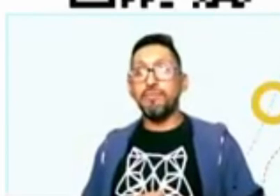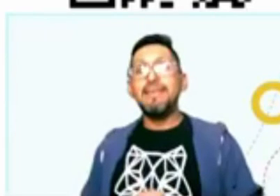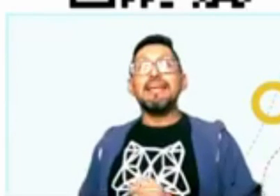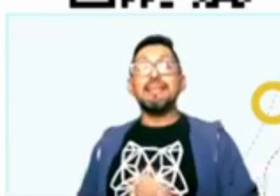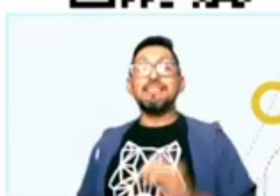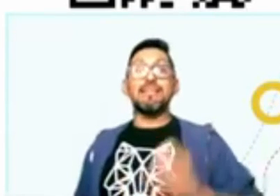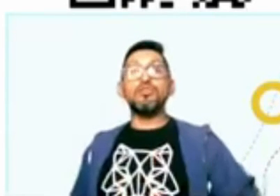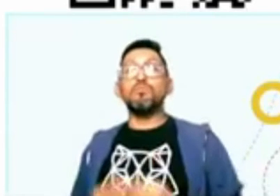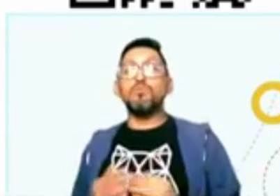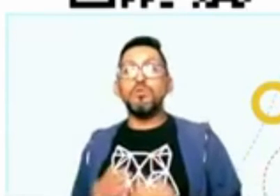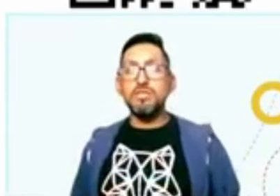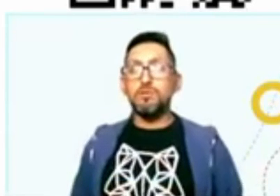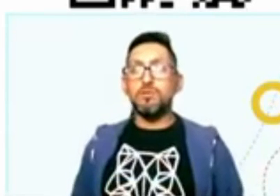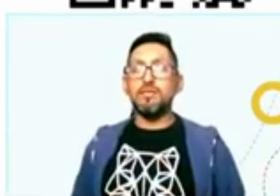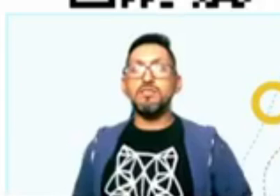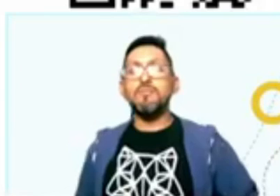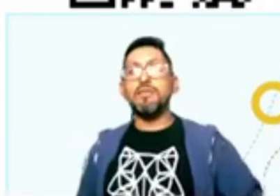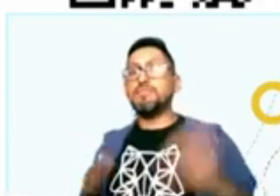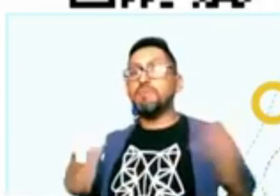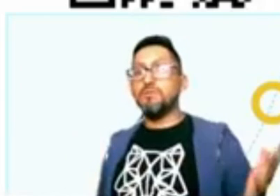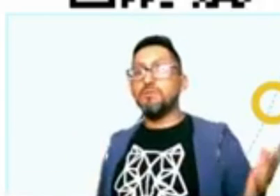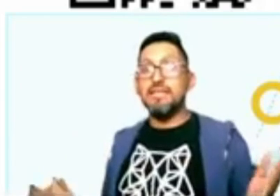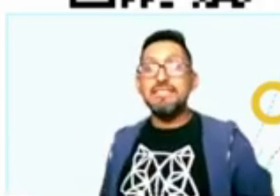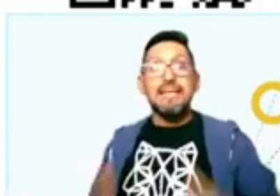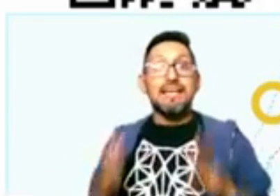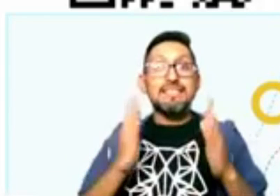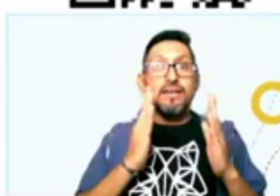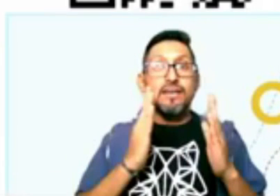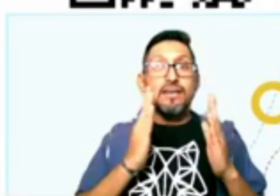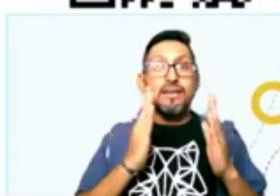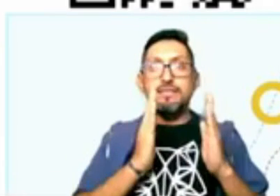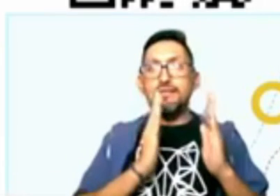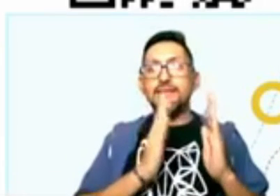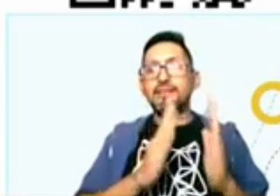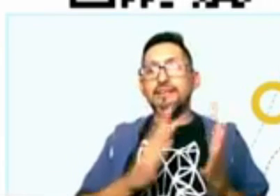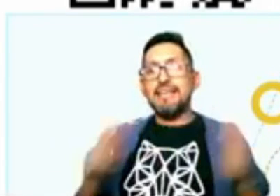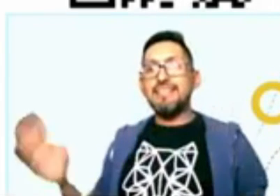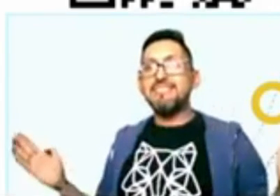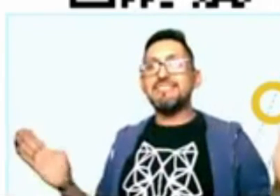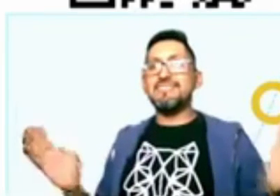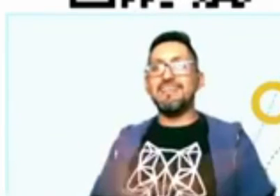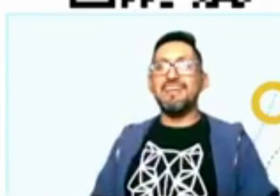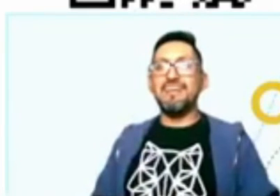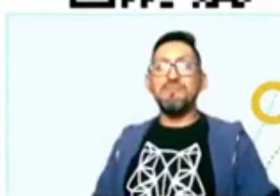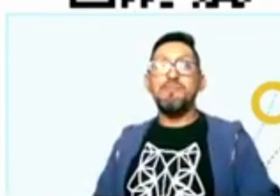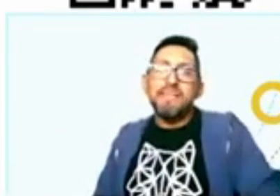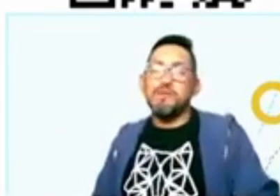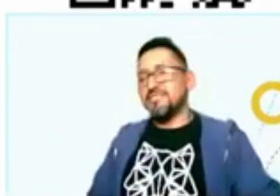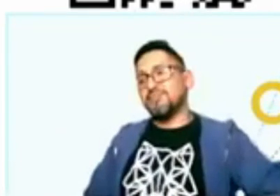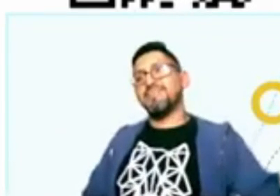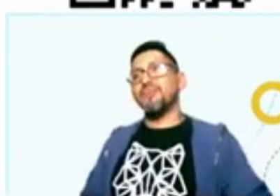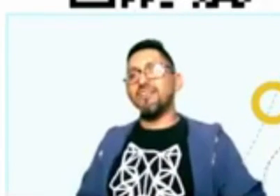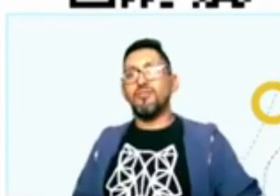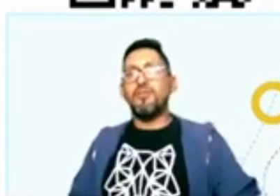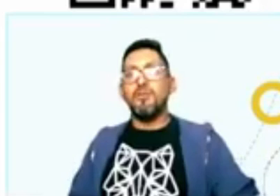ahorita. Les agradezco muchísimo su atención. Me despido de ustedes. Les dejo las 3 vías por las que